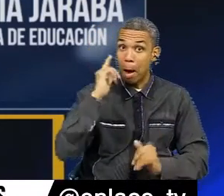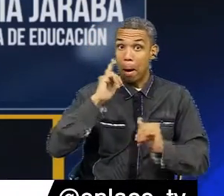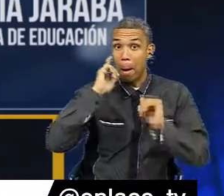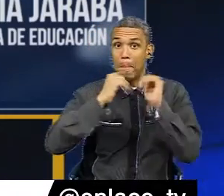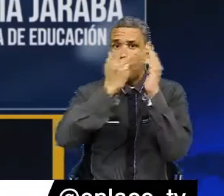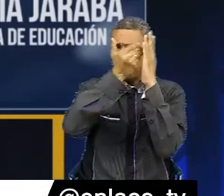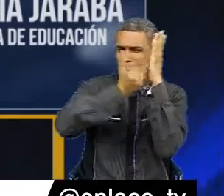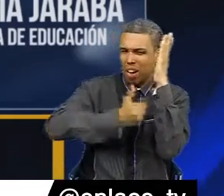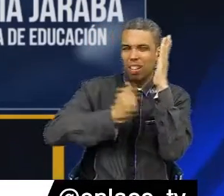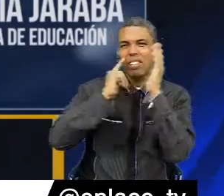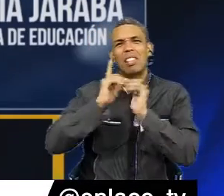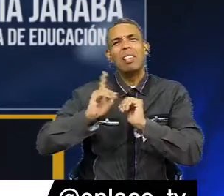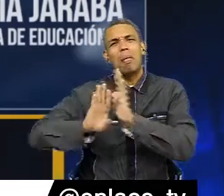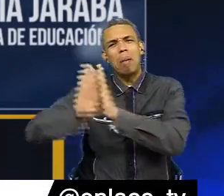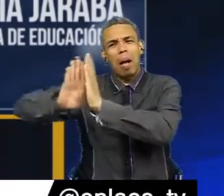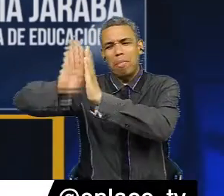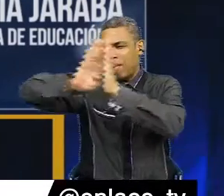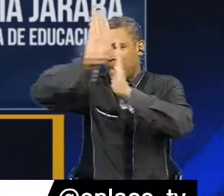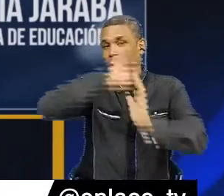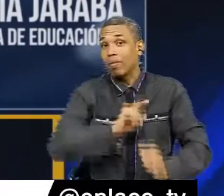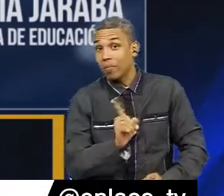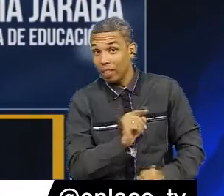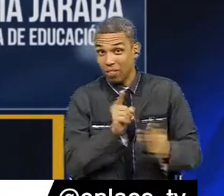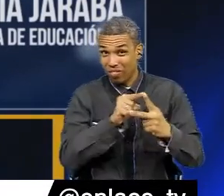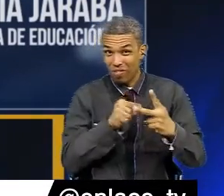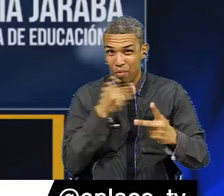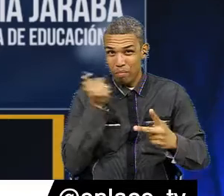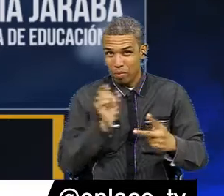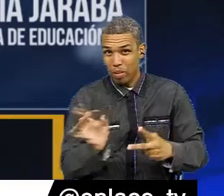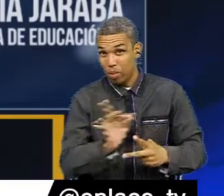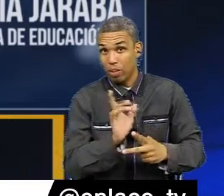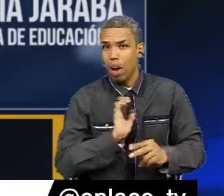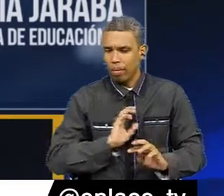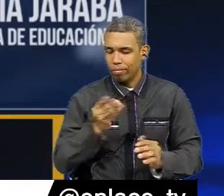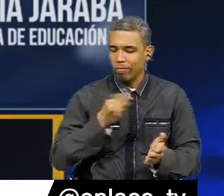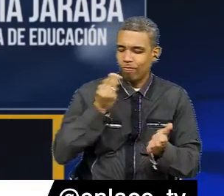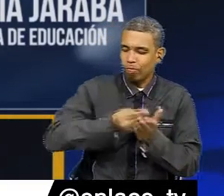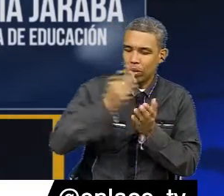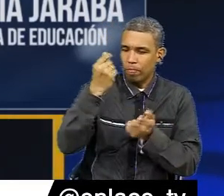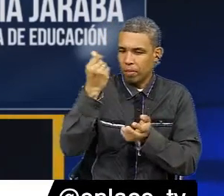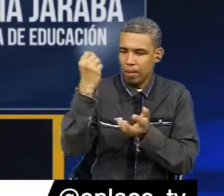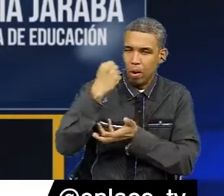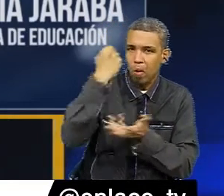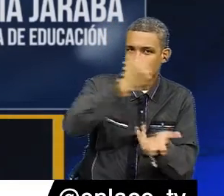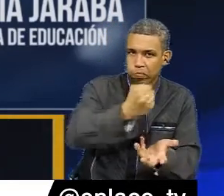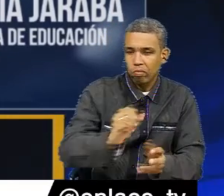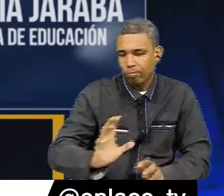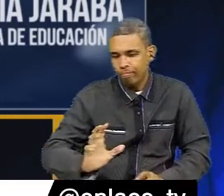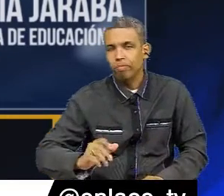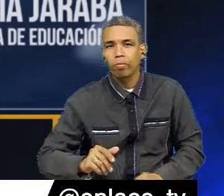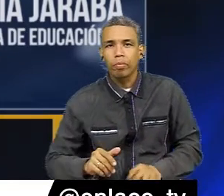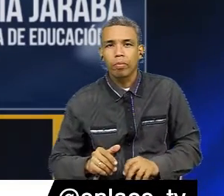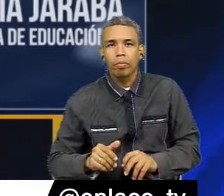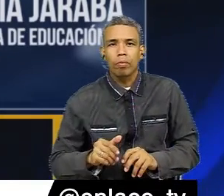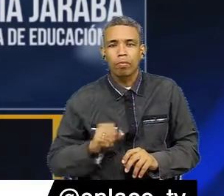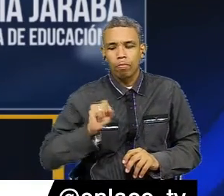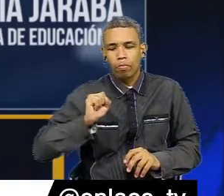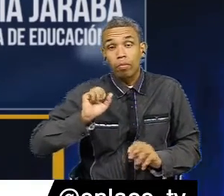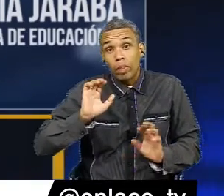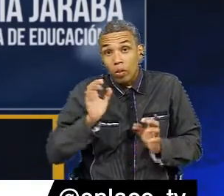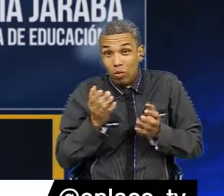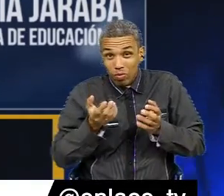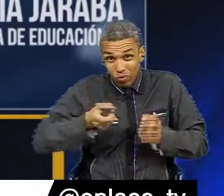sintético el año pasado. Secretaría de Educación, de verdad que que está haciendo la